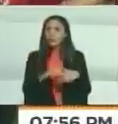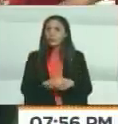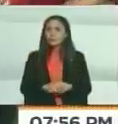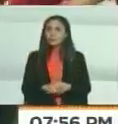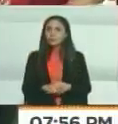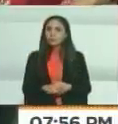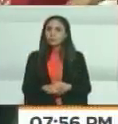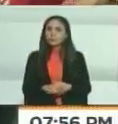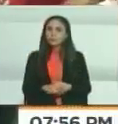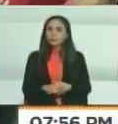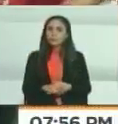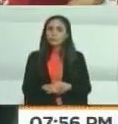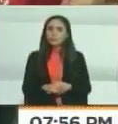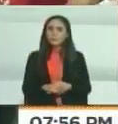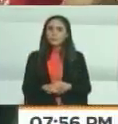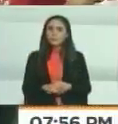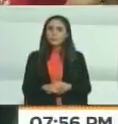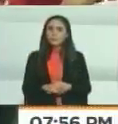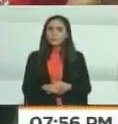fue.